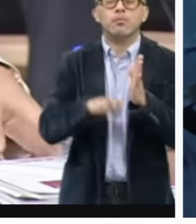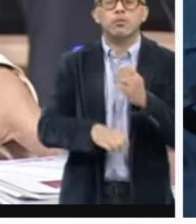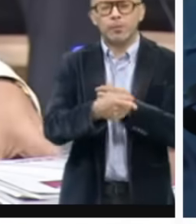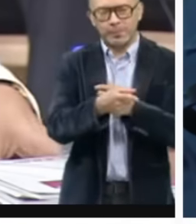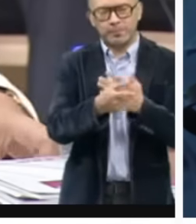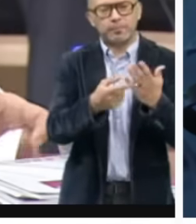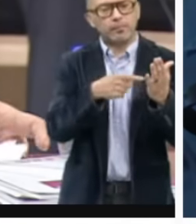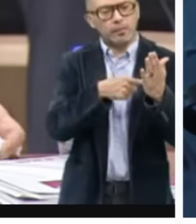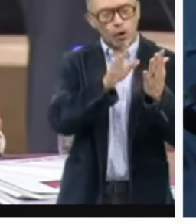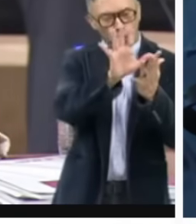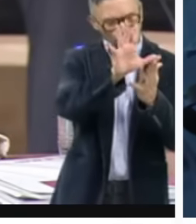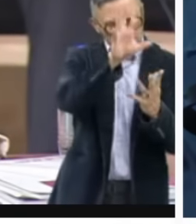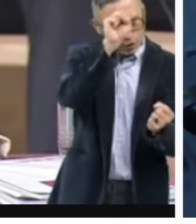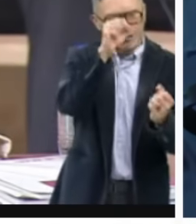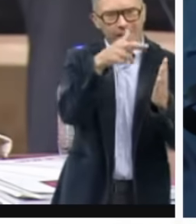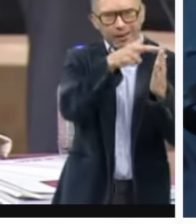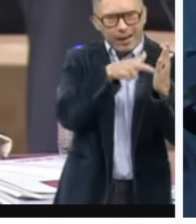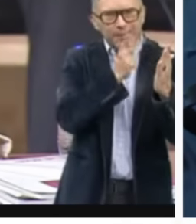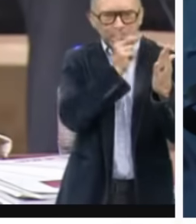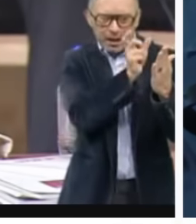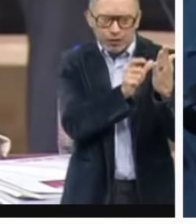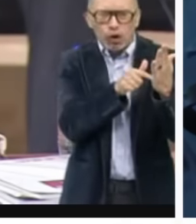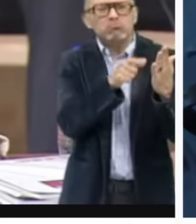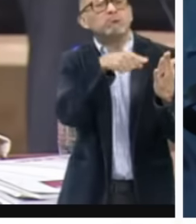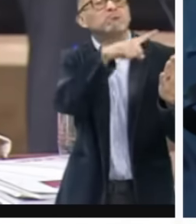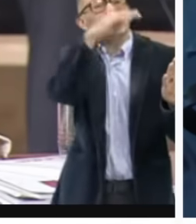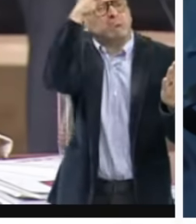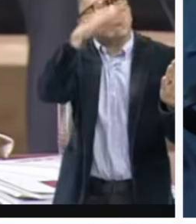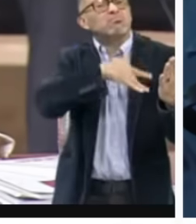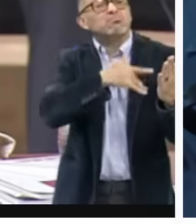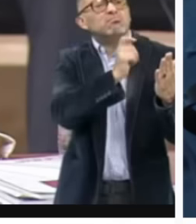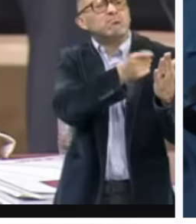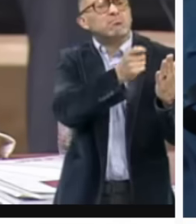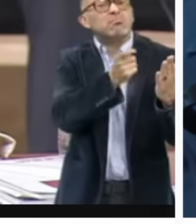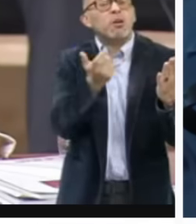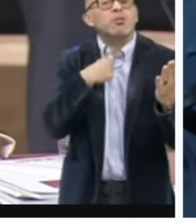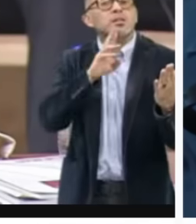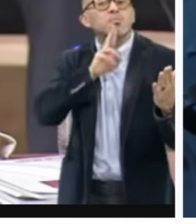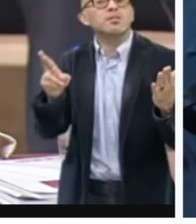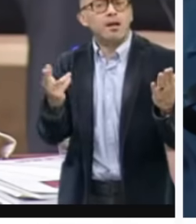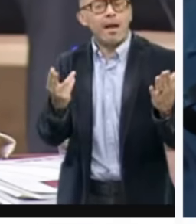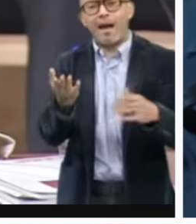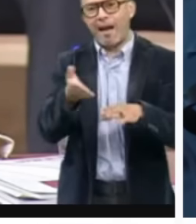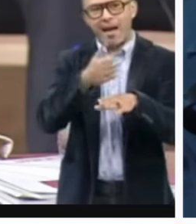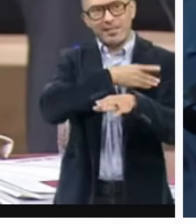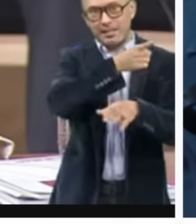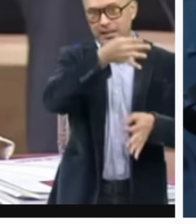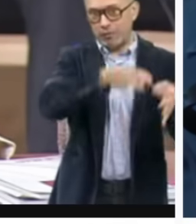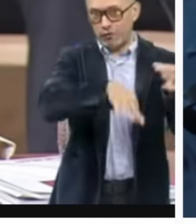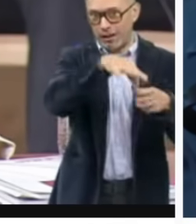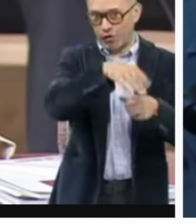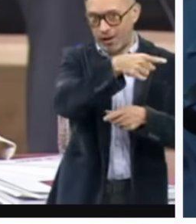postulados constitucionales, lo que hacemos es traer a colación lo que han dicho los tribunales, lo que ha sostenido